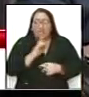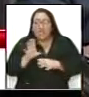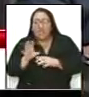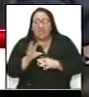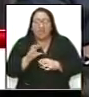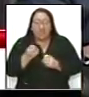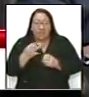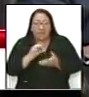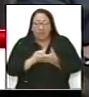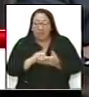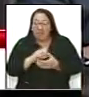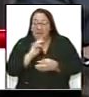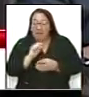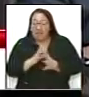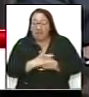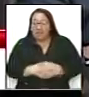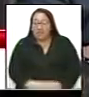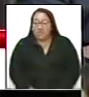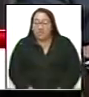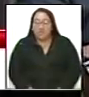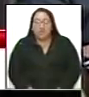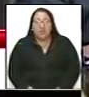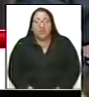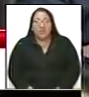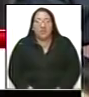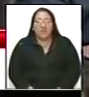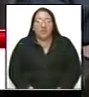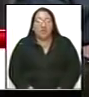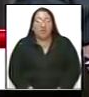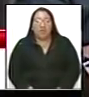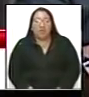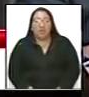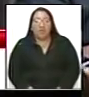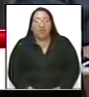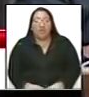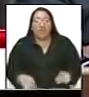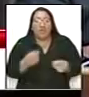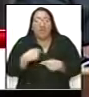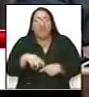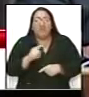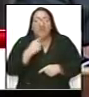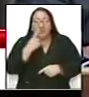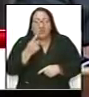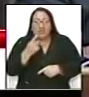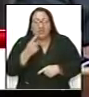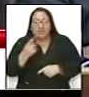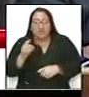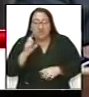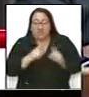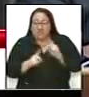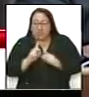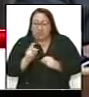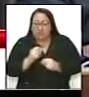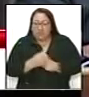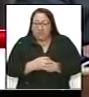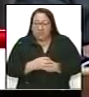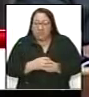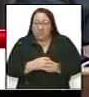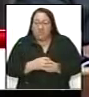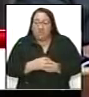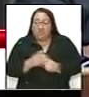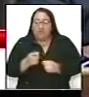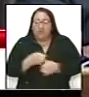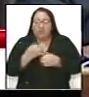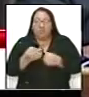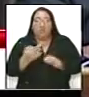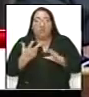en varias oportunidades. Pero lo peor es que trate de insinuar algo que no es cierto, y por eso he